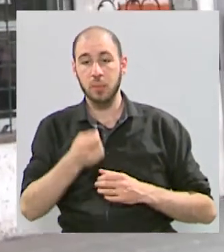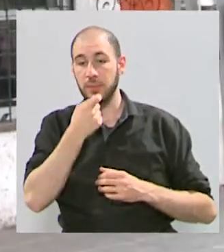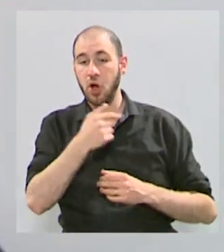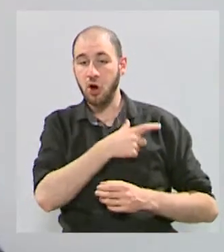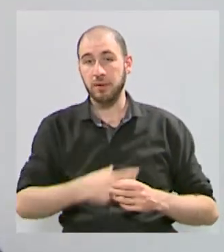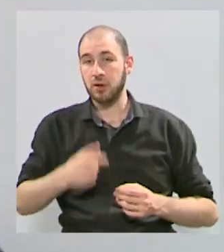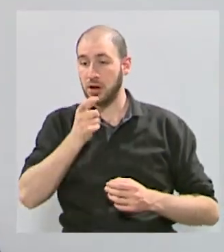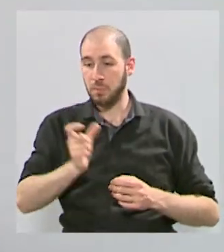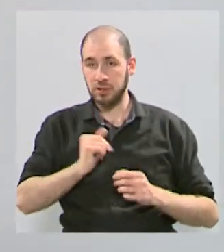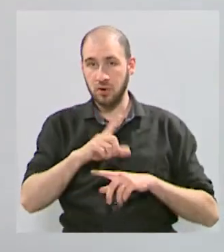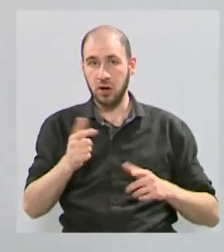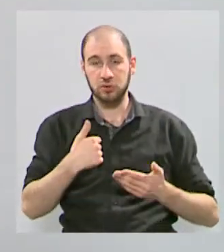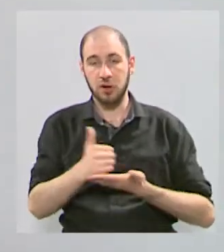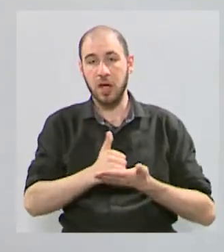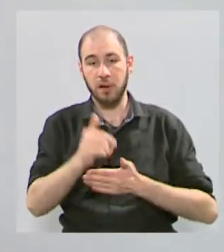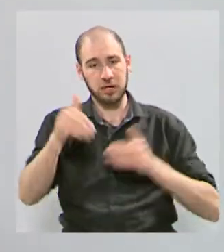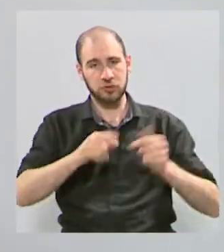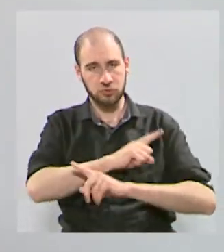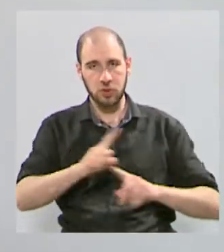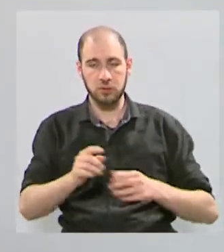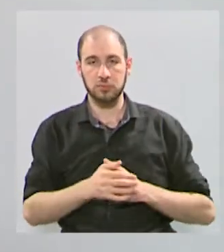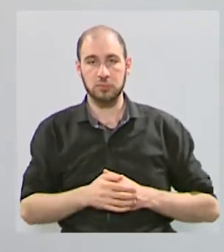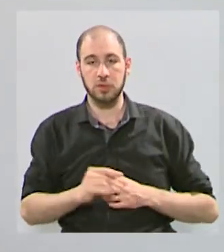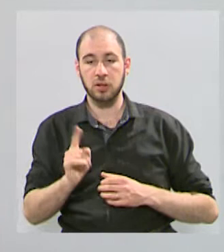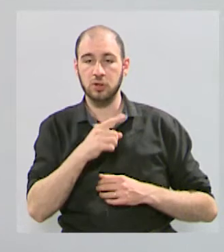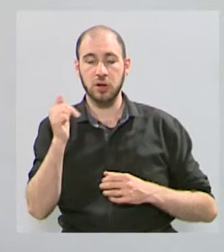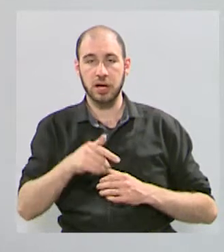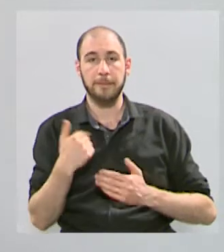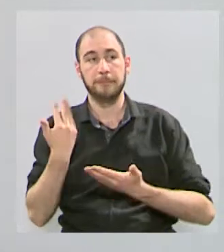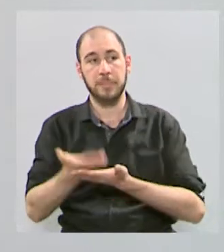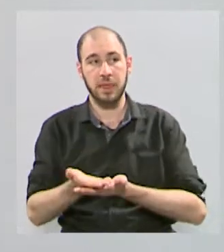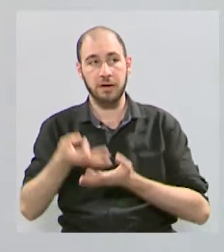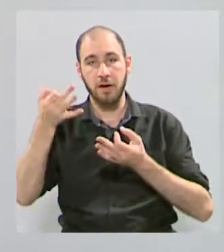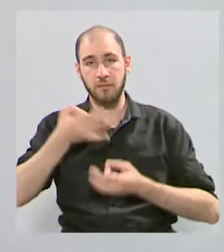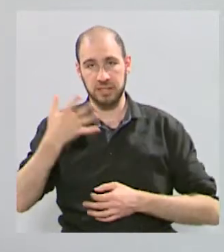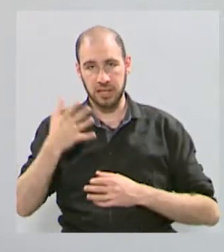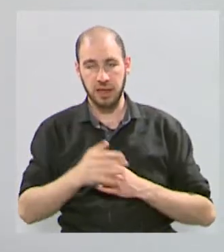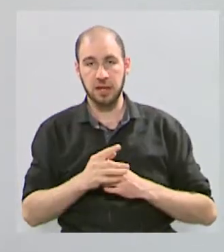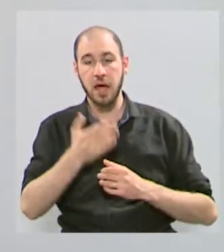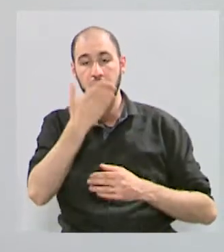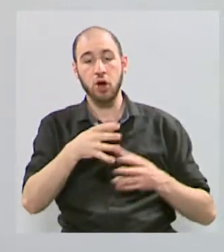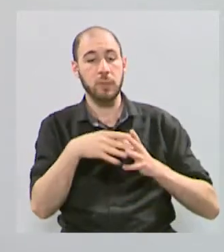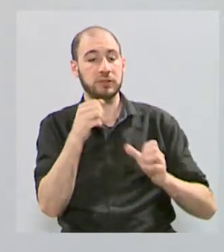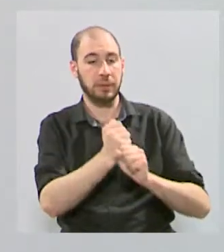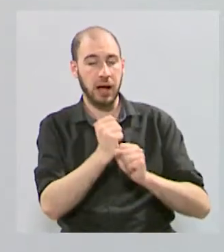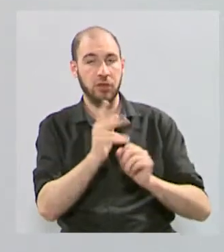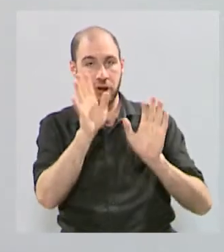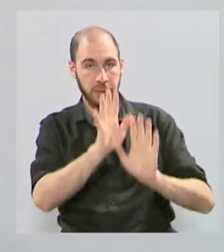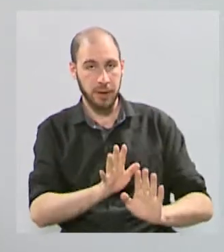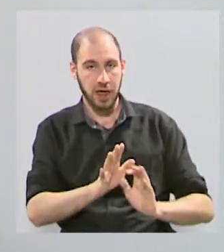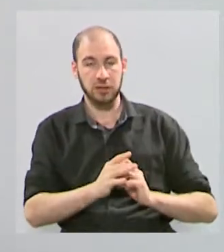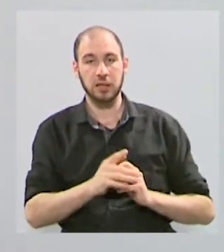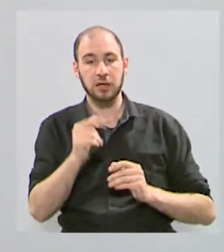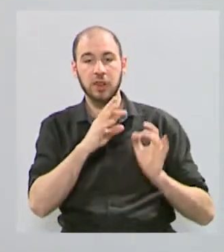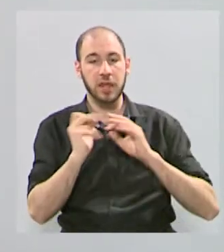nos responde, nosotros no vamos a esperar a ninguna elección. Bien, nosotros vamos a hacer el pedido como corresponde y los trabajadores organizados van